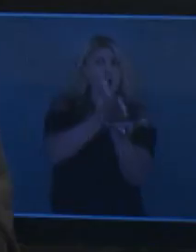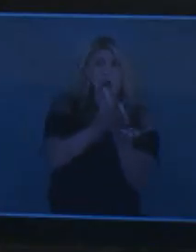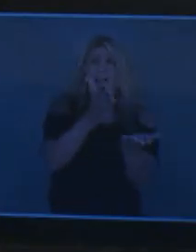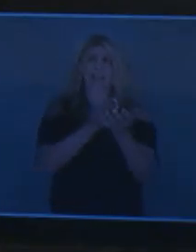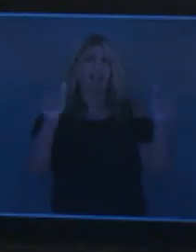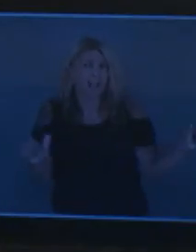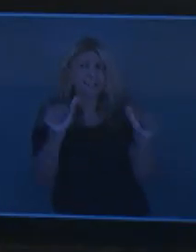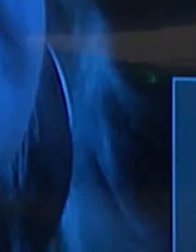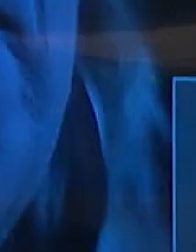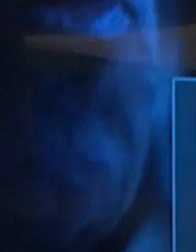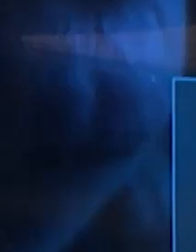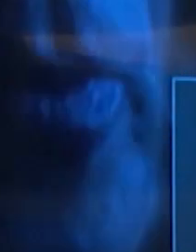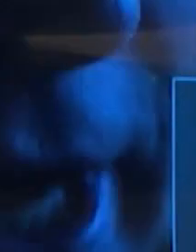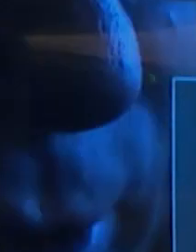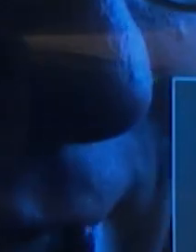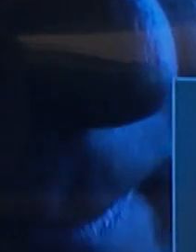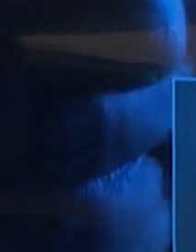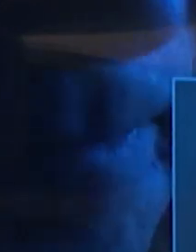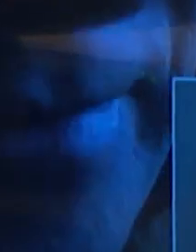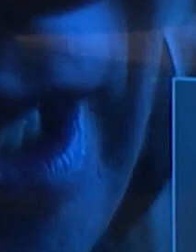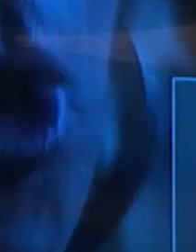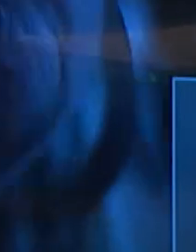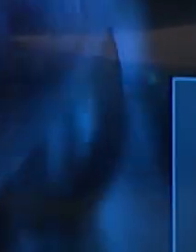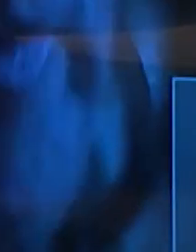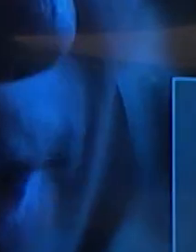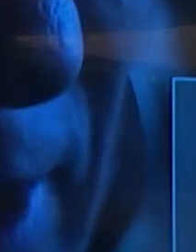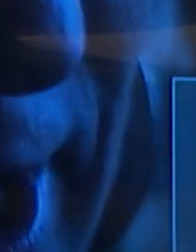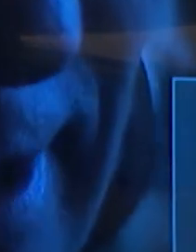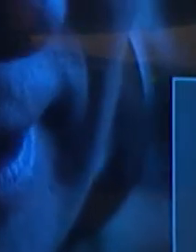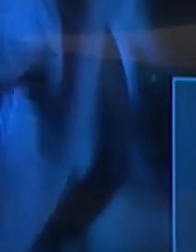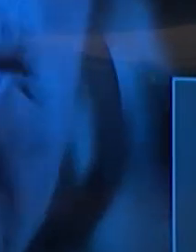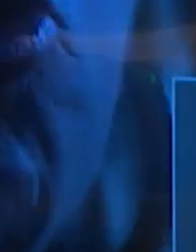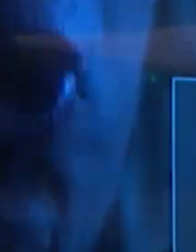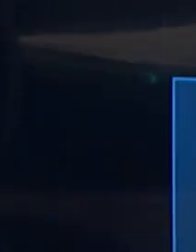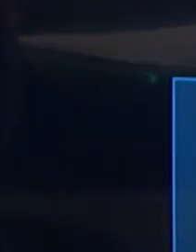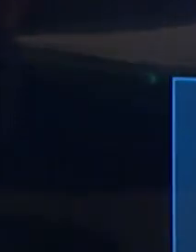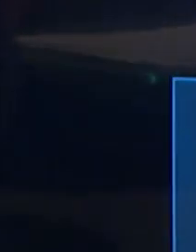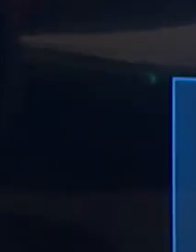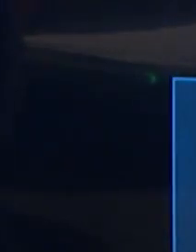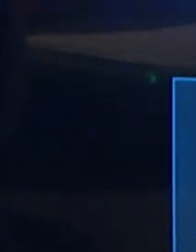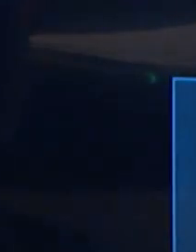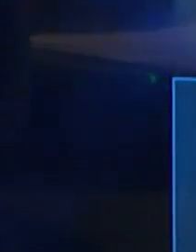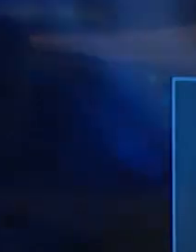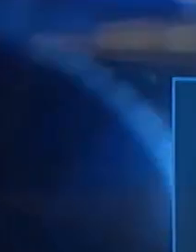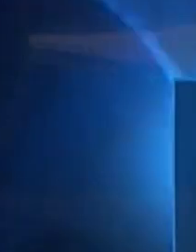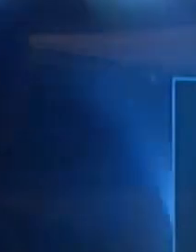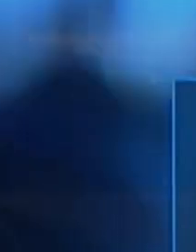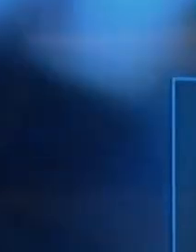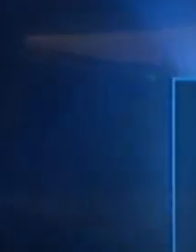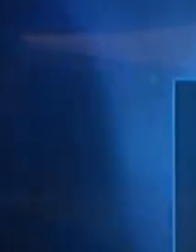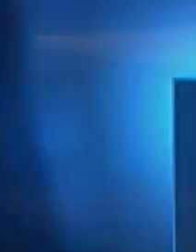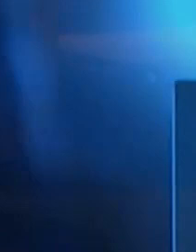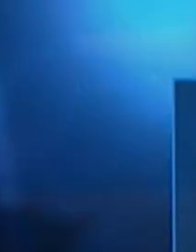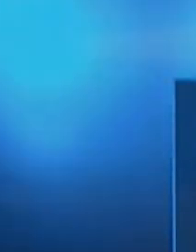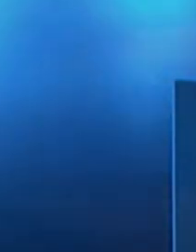participó de la ley y nos va a poder dar muchísima información muchísimos detalles no solamente como testimonio a nivel personal y de mamá